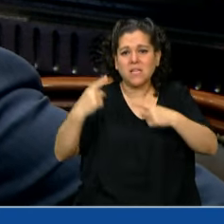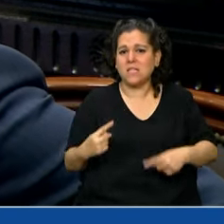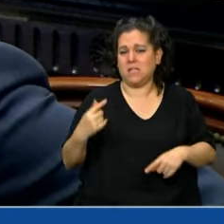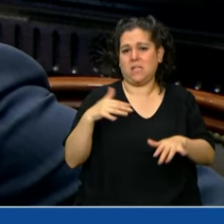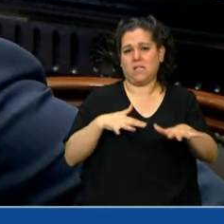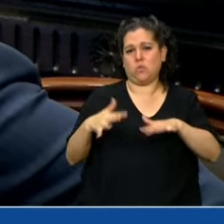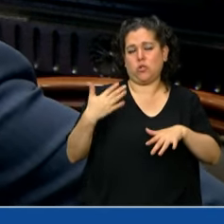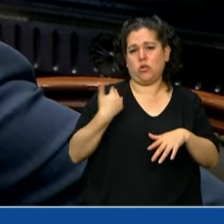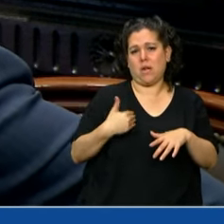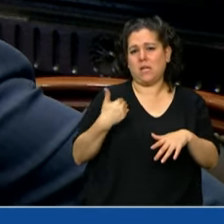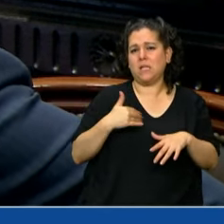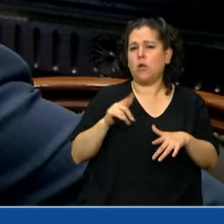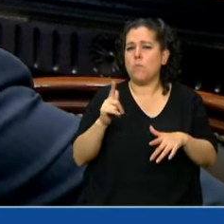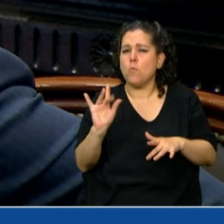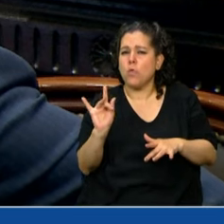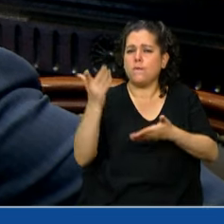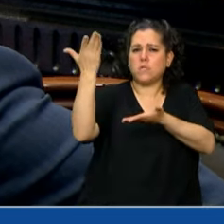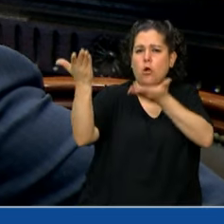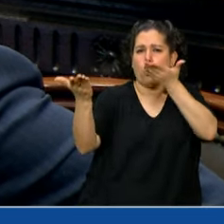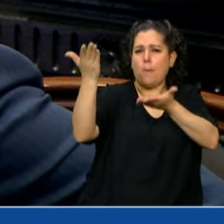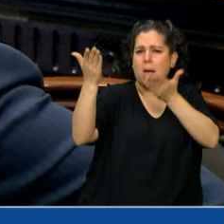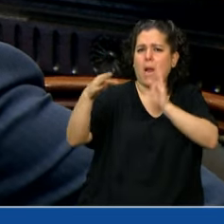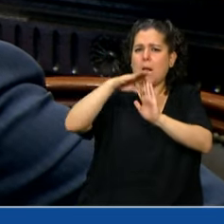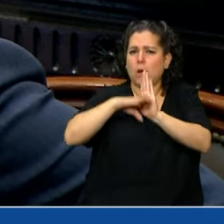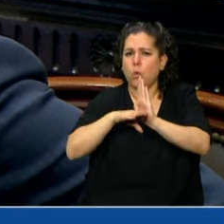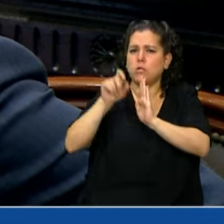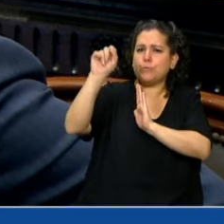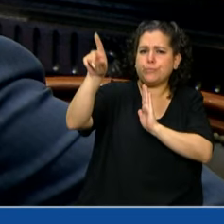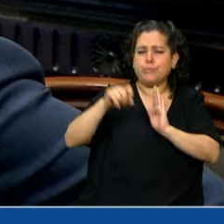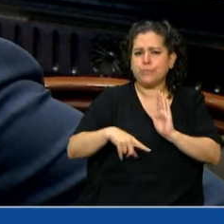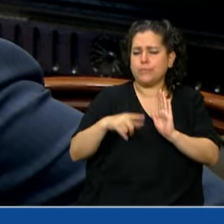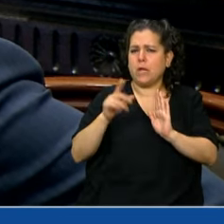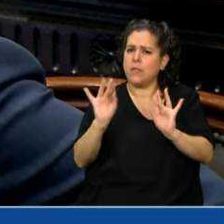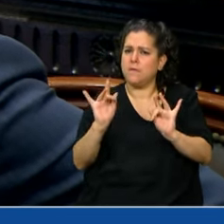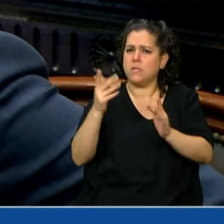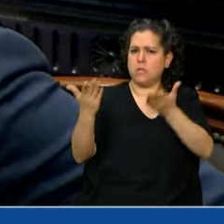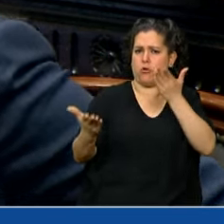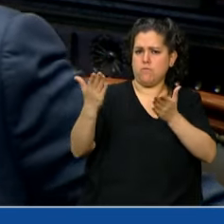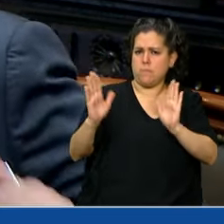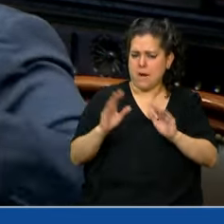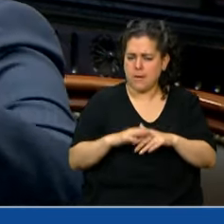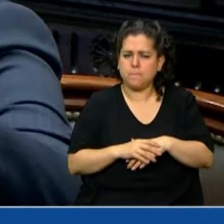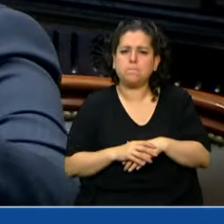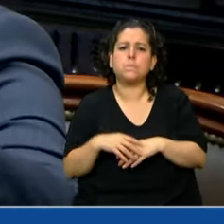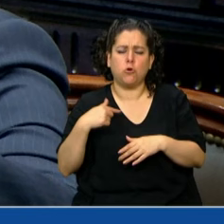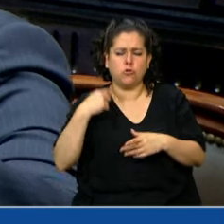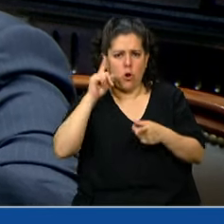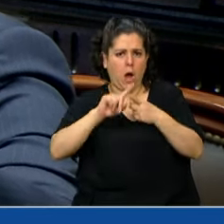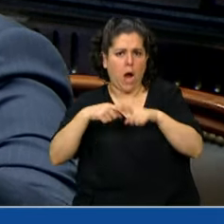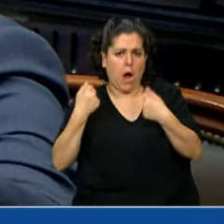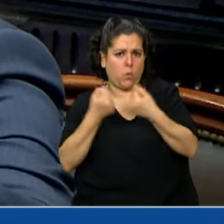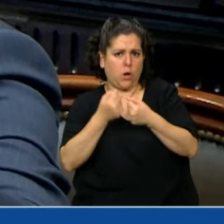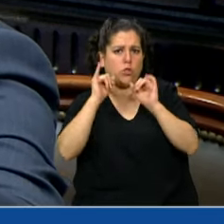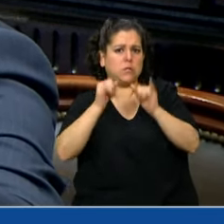Argentina que hace muy difícil comparar La regulación de uno y otro país yo coincido con él de